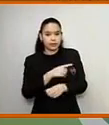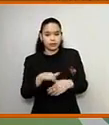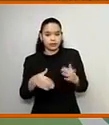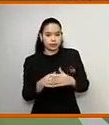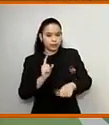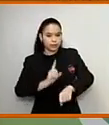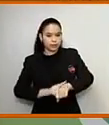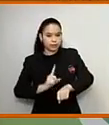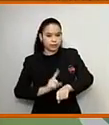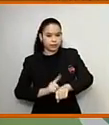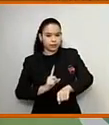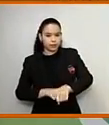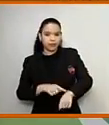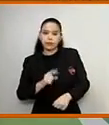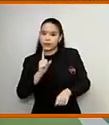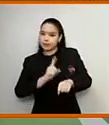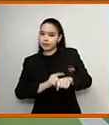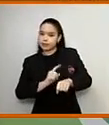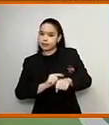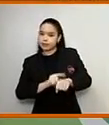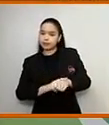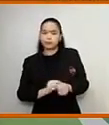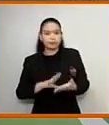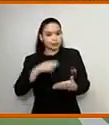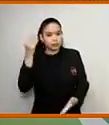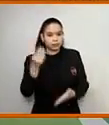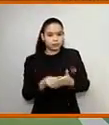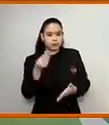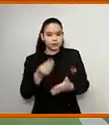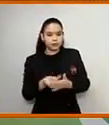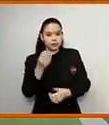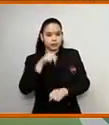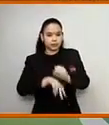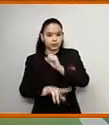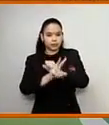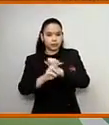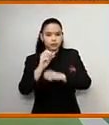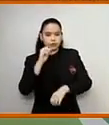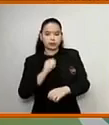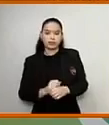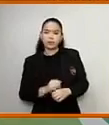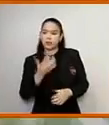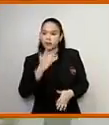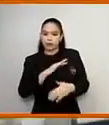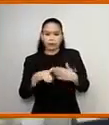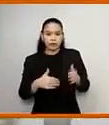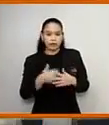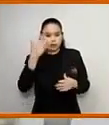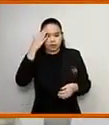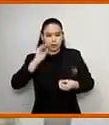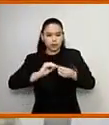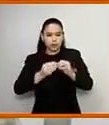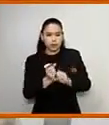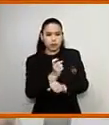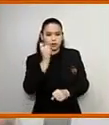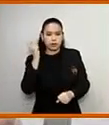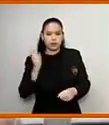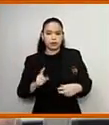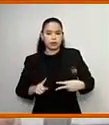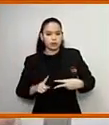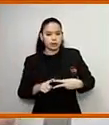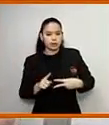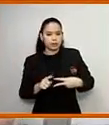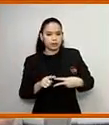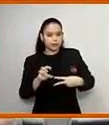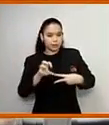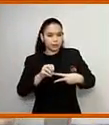todo momento. Ha llegado el momento de multiplicar tu dinero con premiados. Mucha suerte, primer número. Con primer